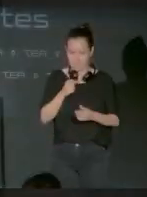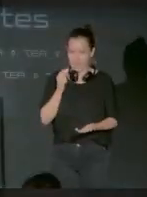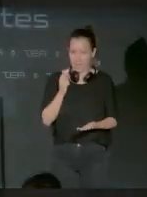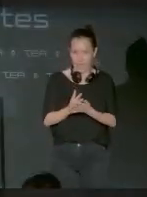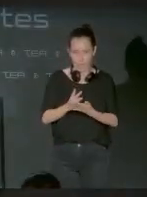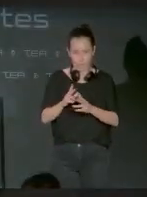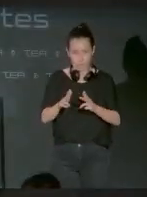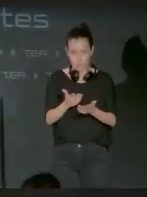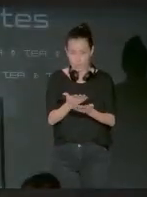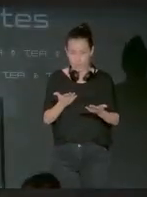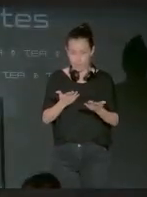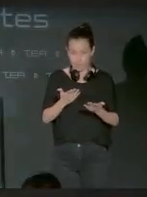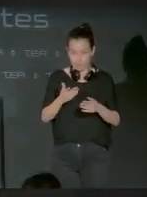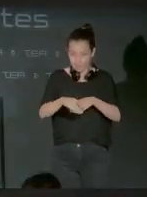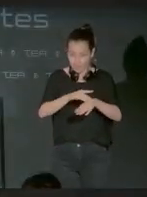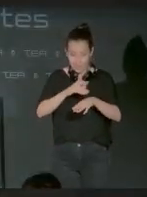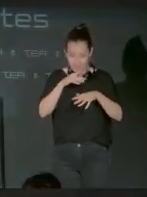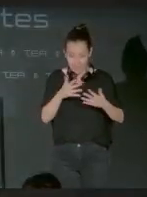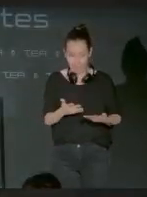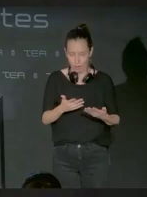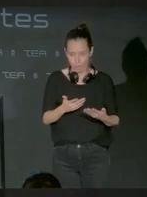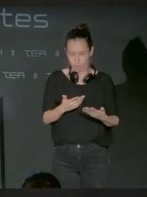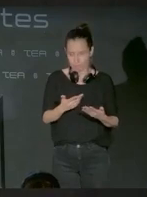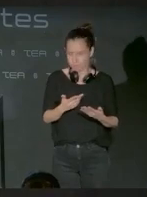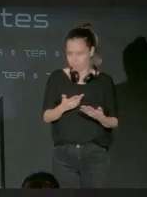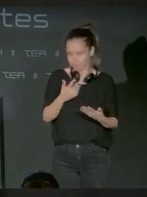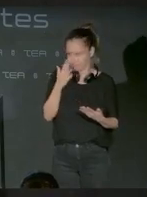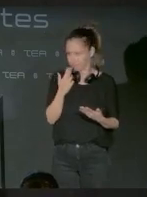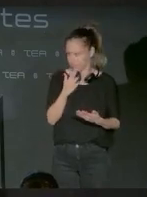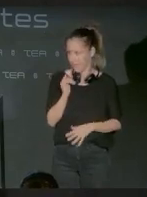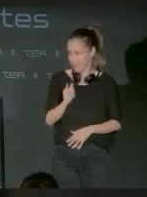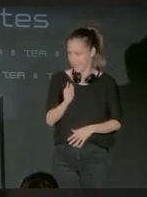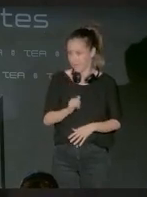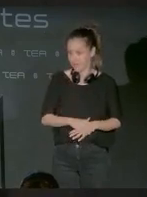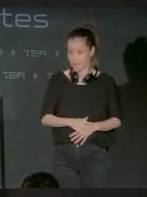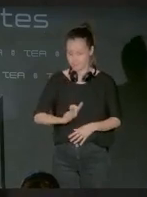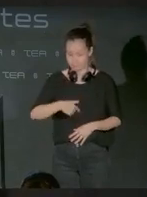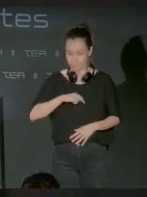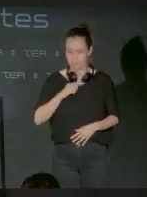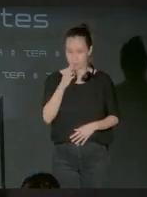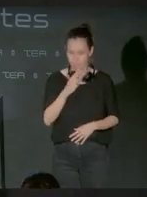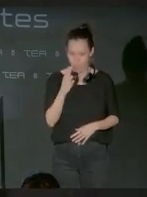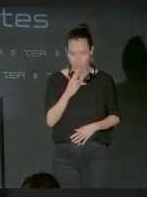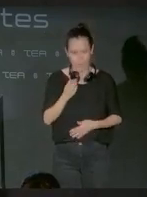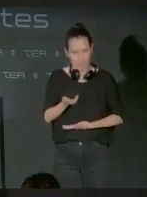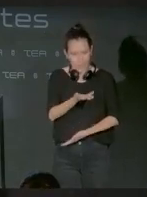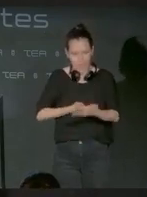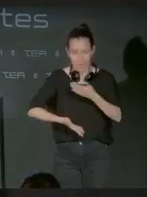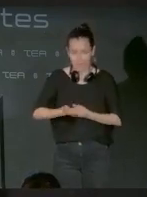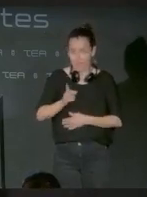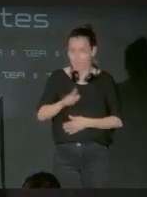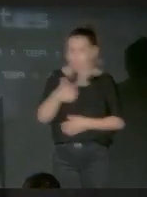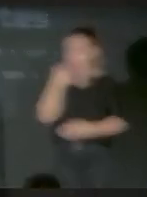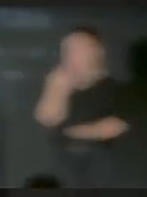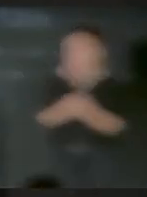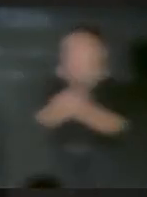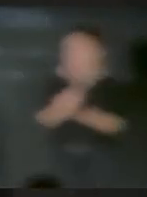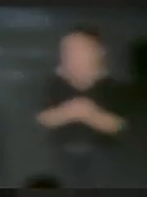de las sociedades digitales contemporáneas nuestra colaboración y compromiso con esta cita es una demostración